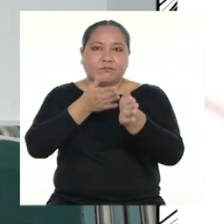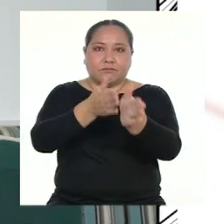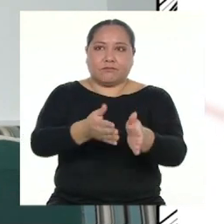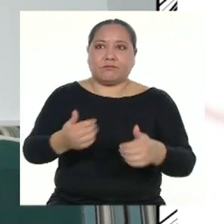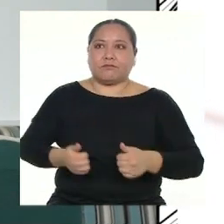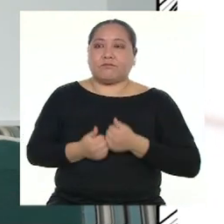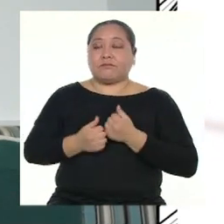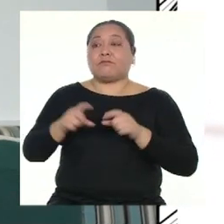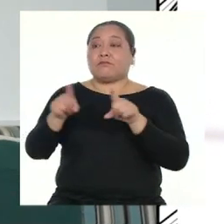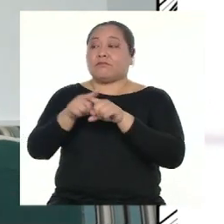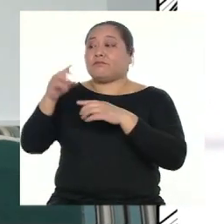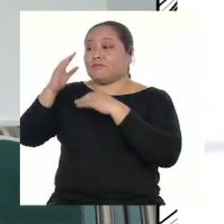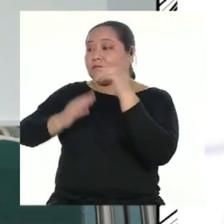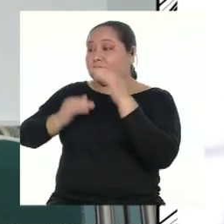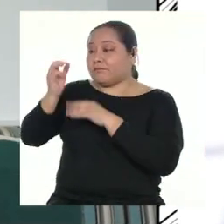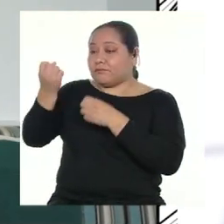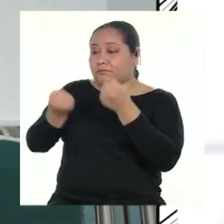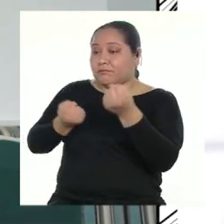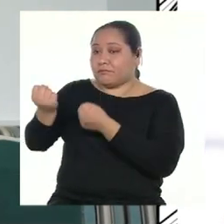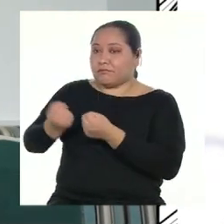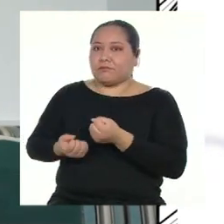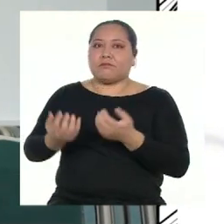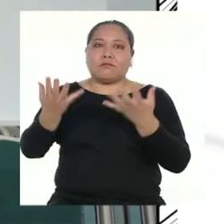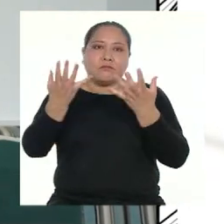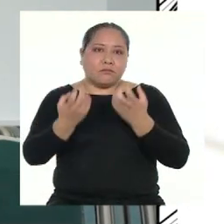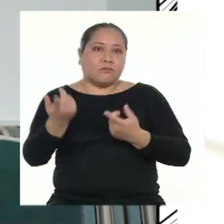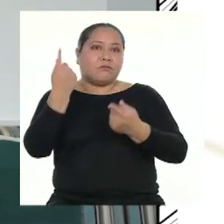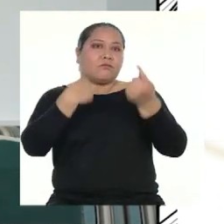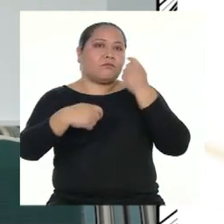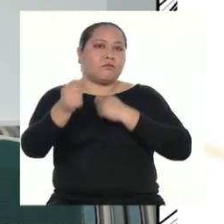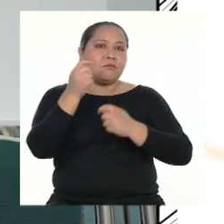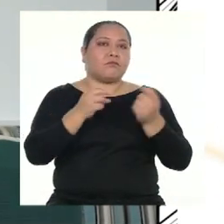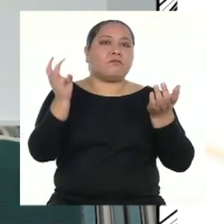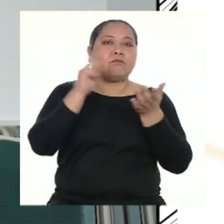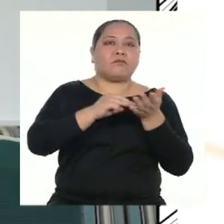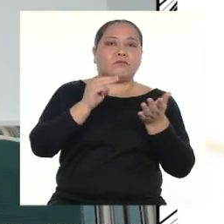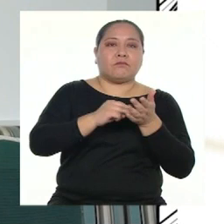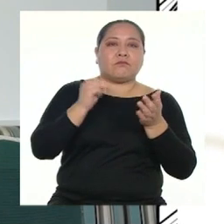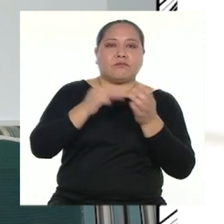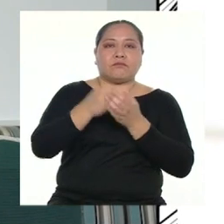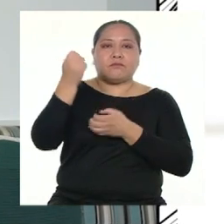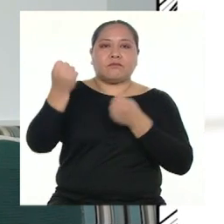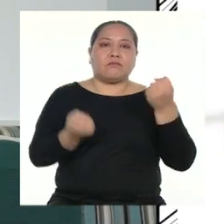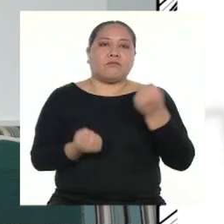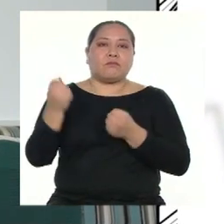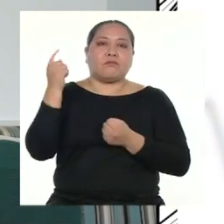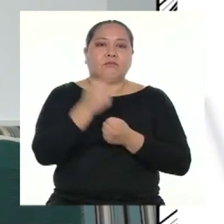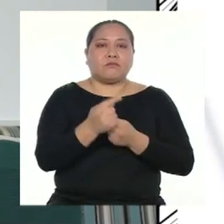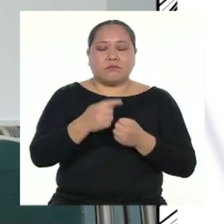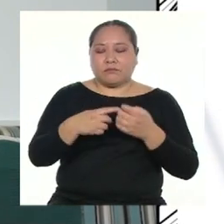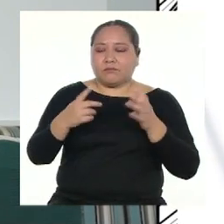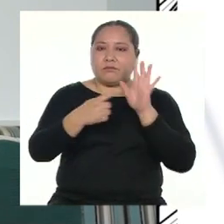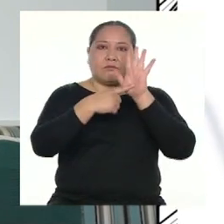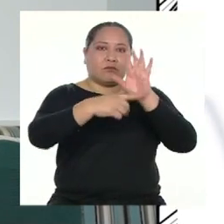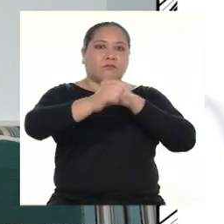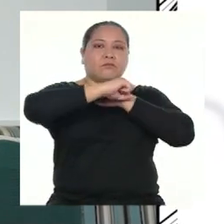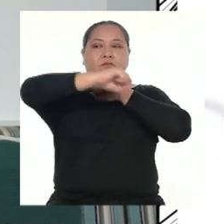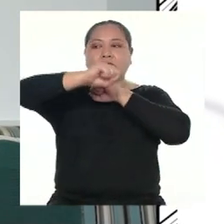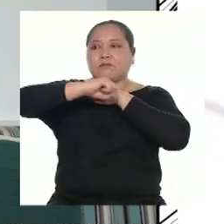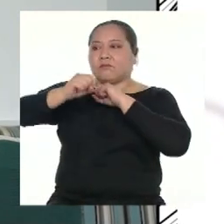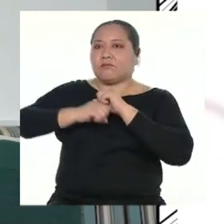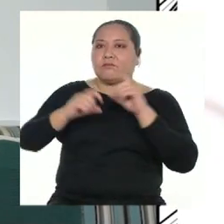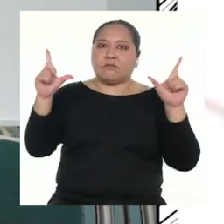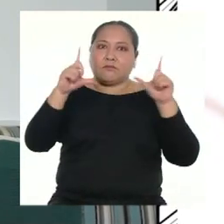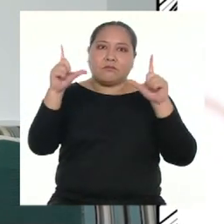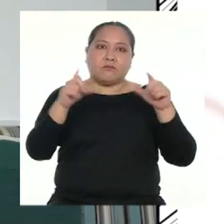supuesto, los fabricantes de carros que buscan vender más vehículos, incluyendo estos dentro de propaganda en las